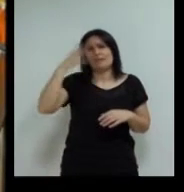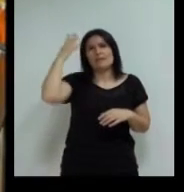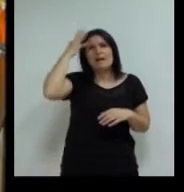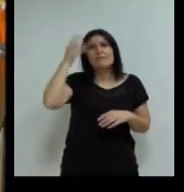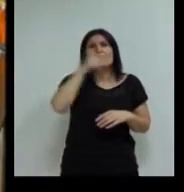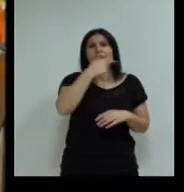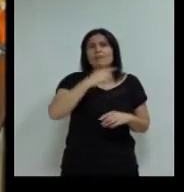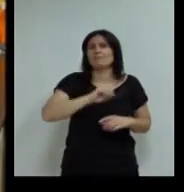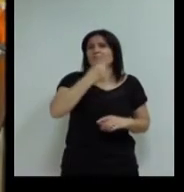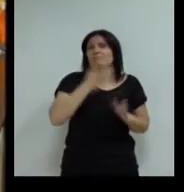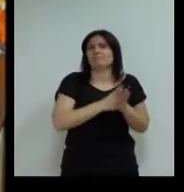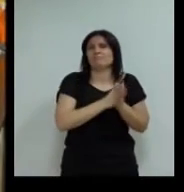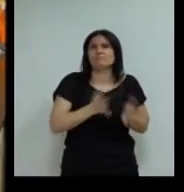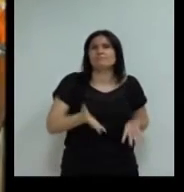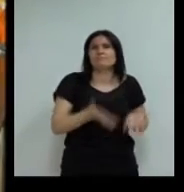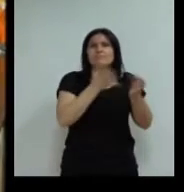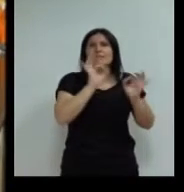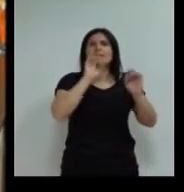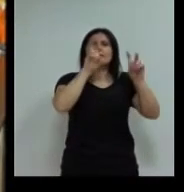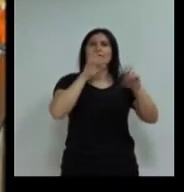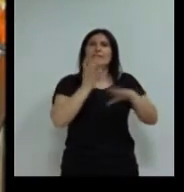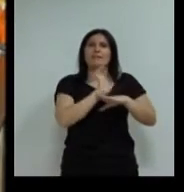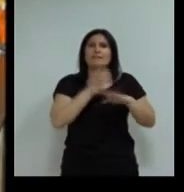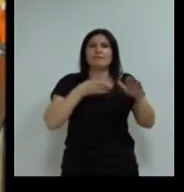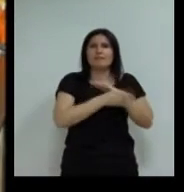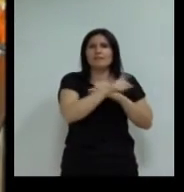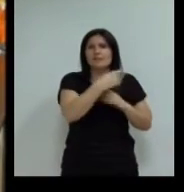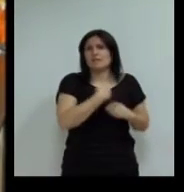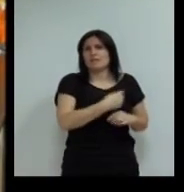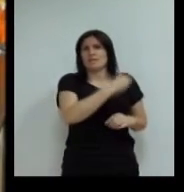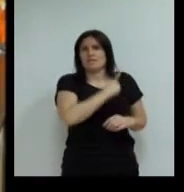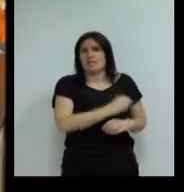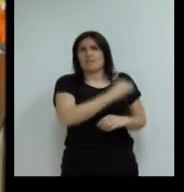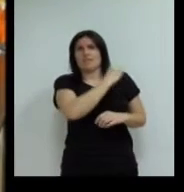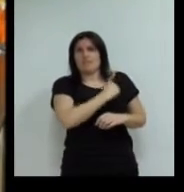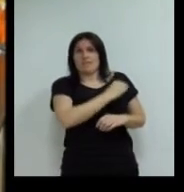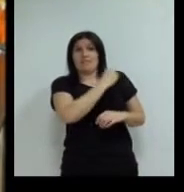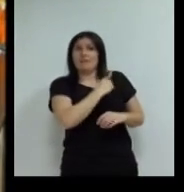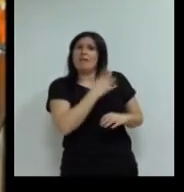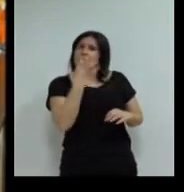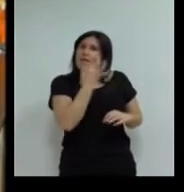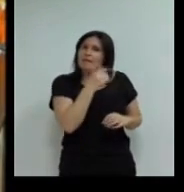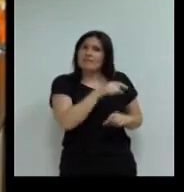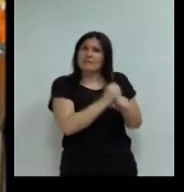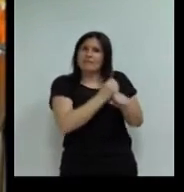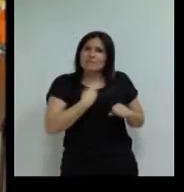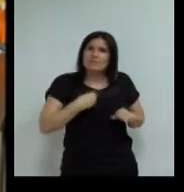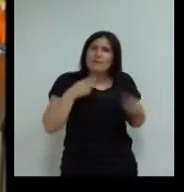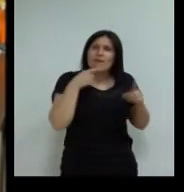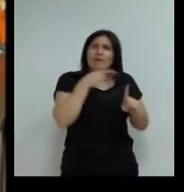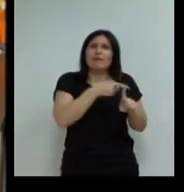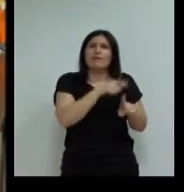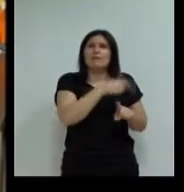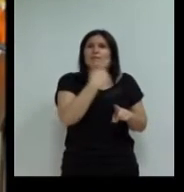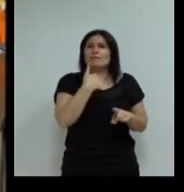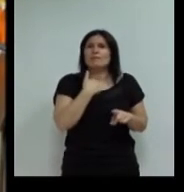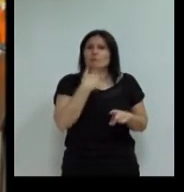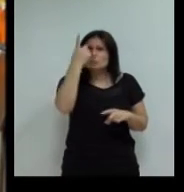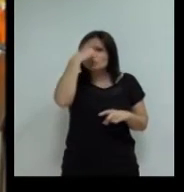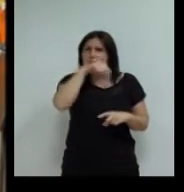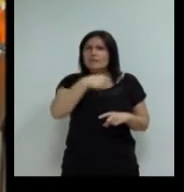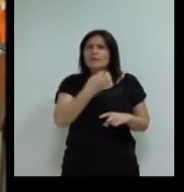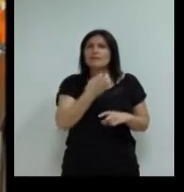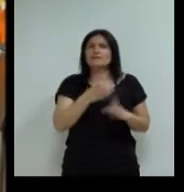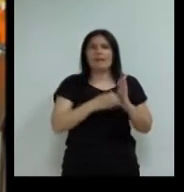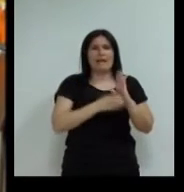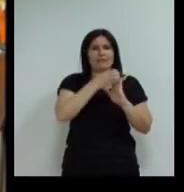impulsor de la iniciativa de cine accesible, que fue el que me comió la oreja para empezar con esto, básicamente. Él me decía, ¿tú sabes lo que es subirte